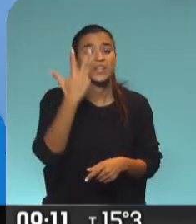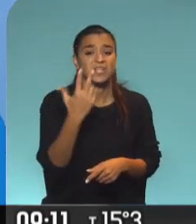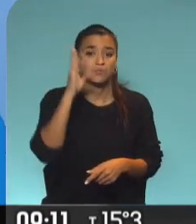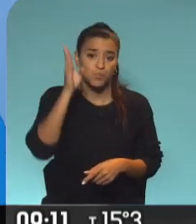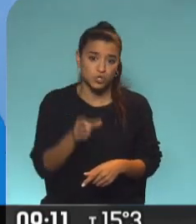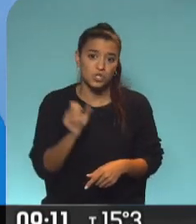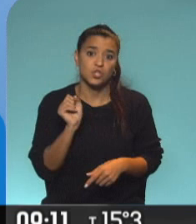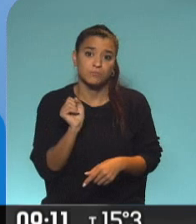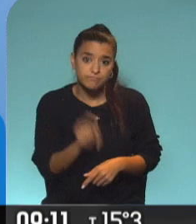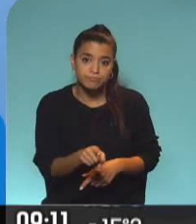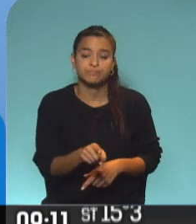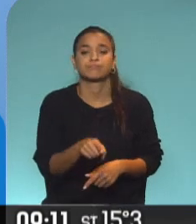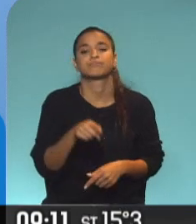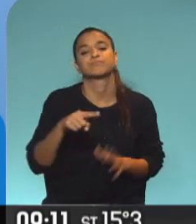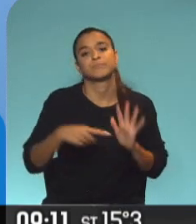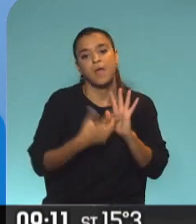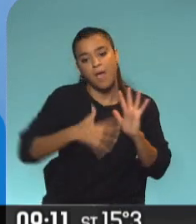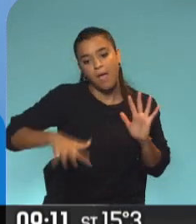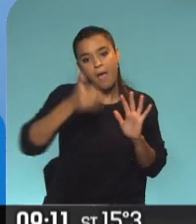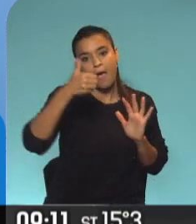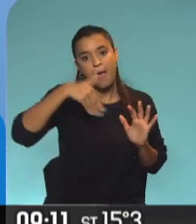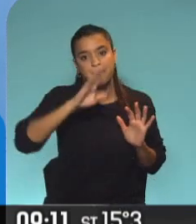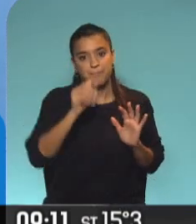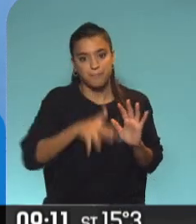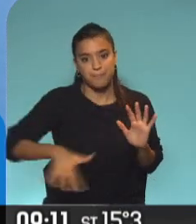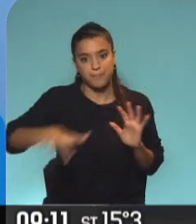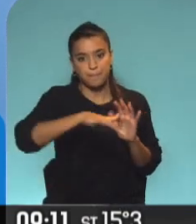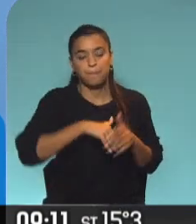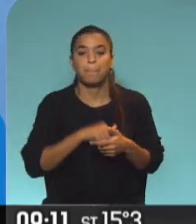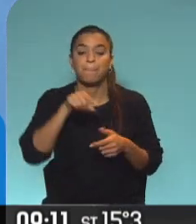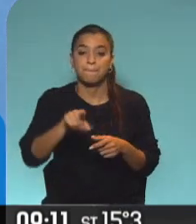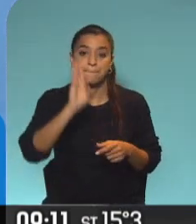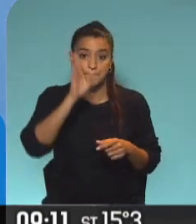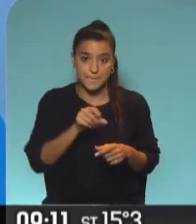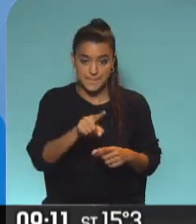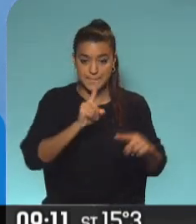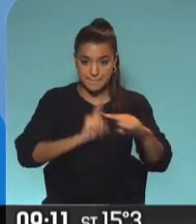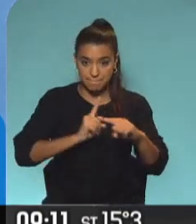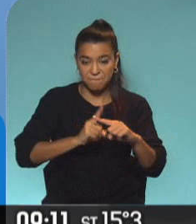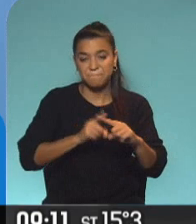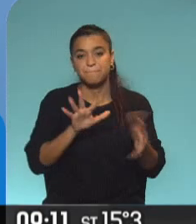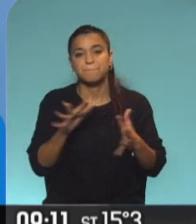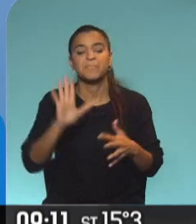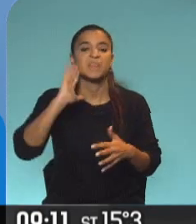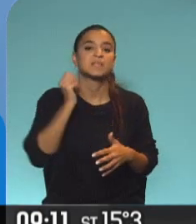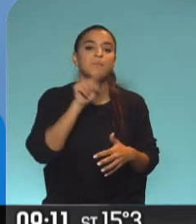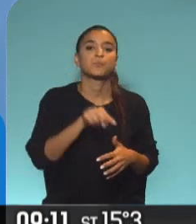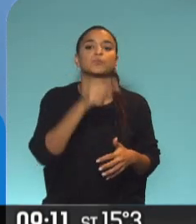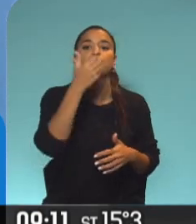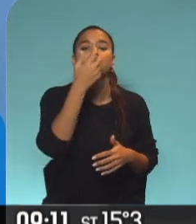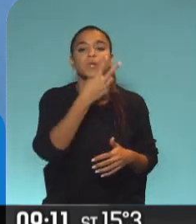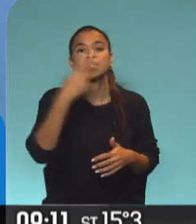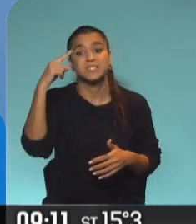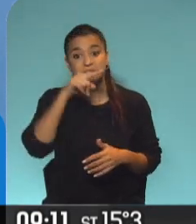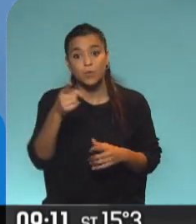93% son correspondientes al área metropolitana de Buenos Aires. Ese porcentaje de positividad promedio de 16,27, cuando